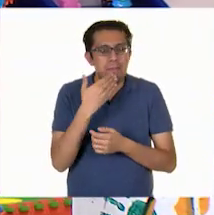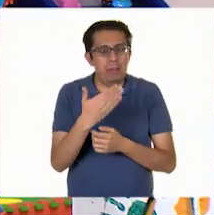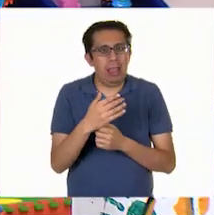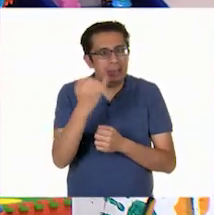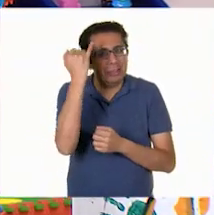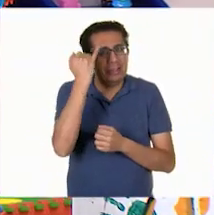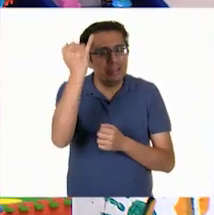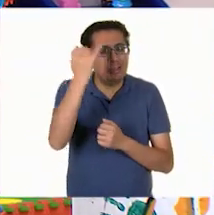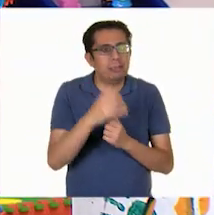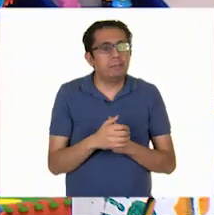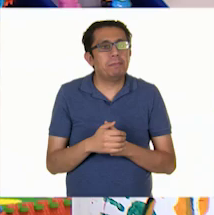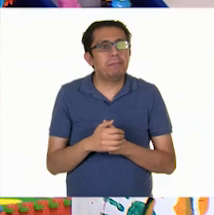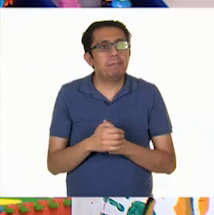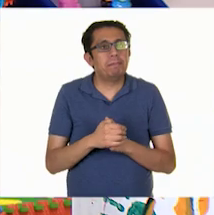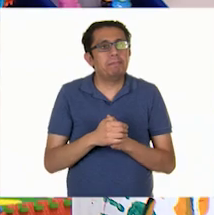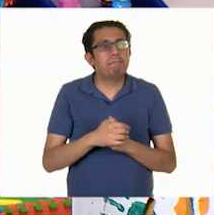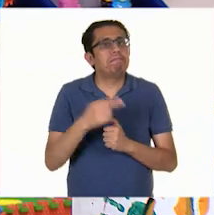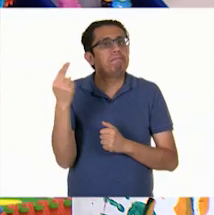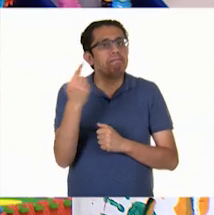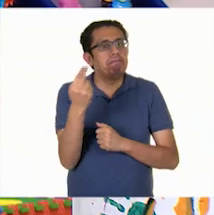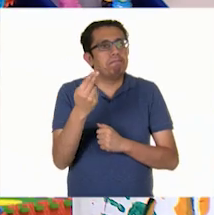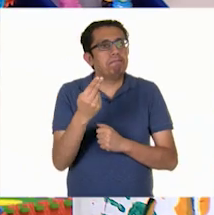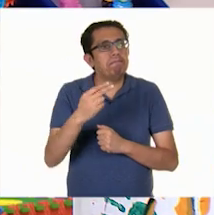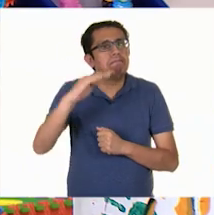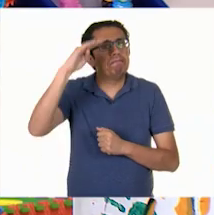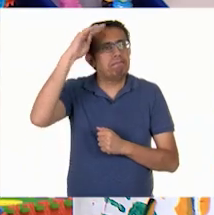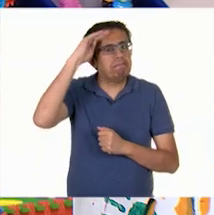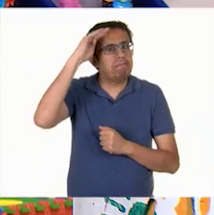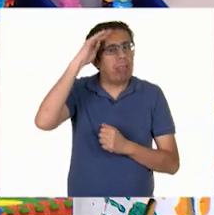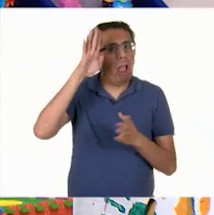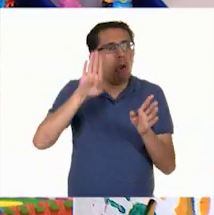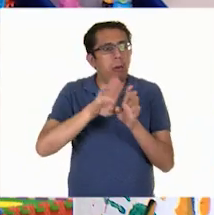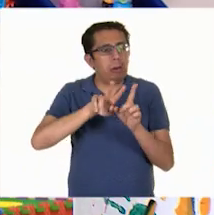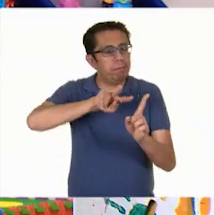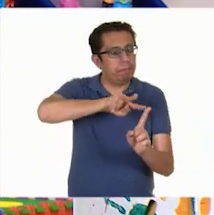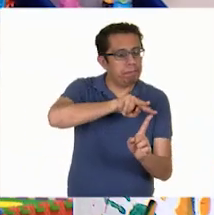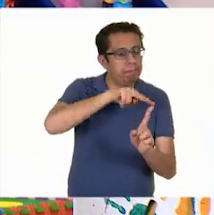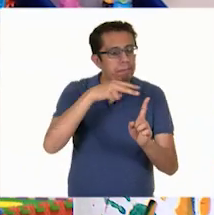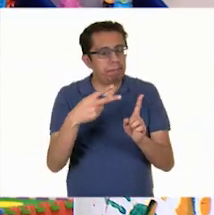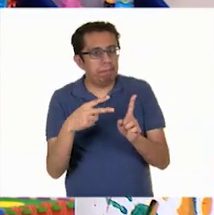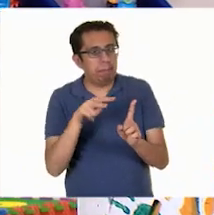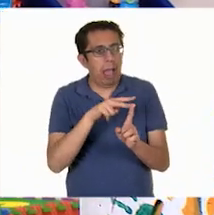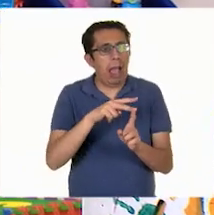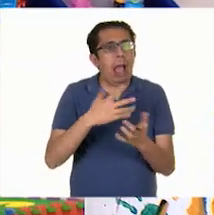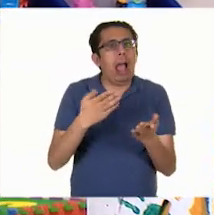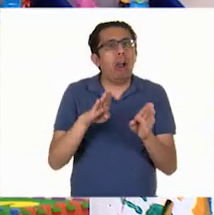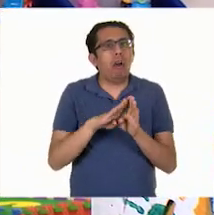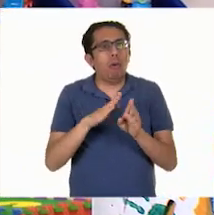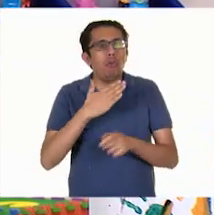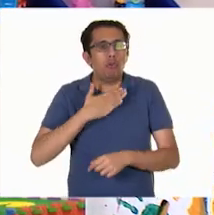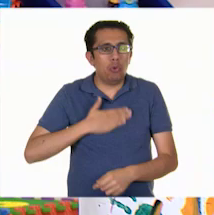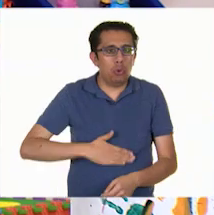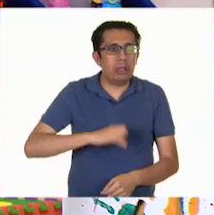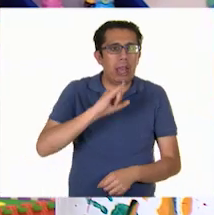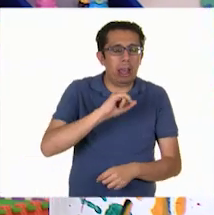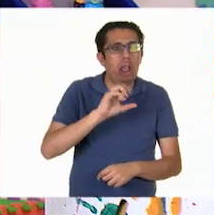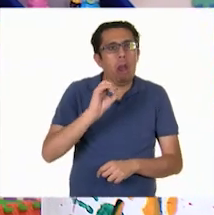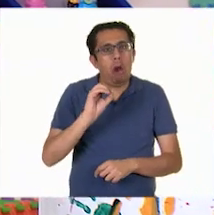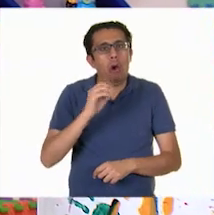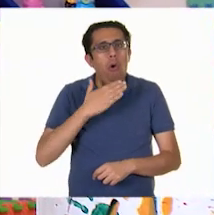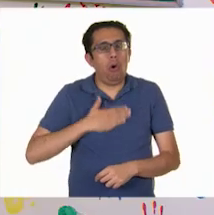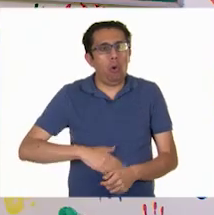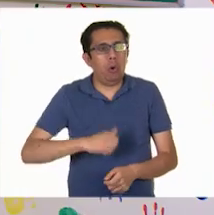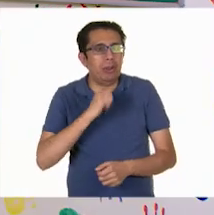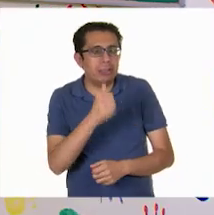punto. Hay que ver las cosas de todos los lados para saber si hay o no hay justicia. Exacto. ¿Y qué piensan de